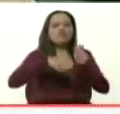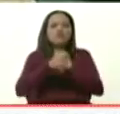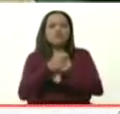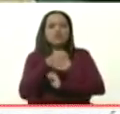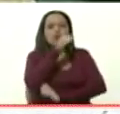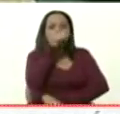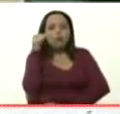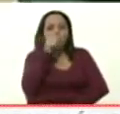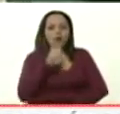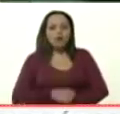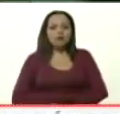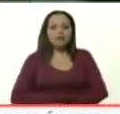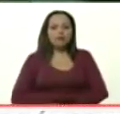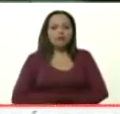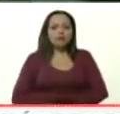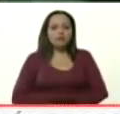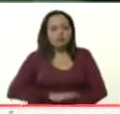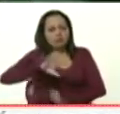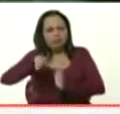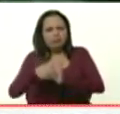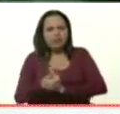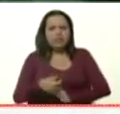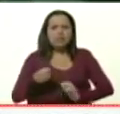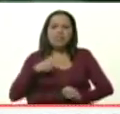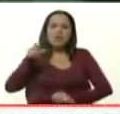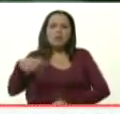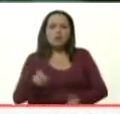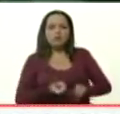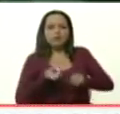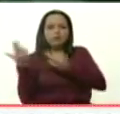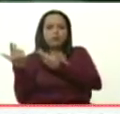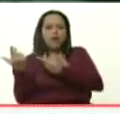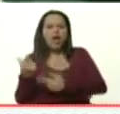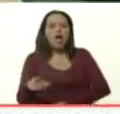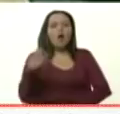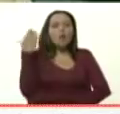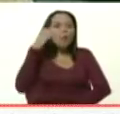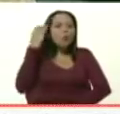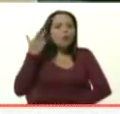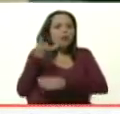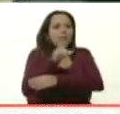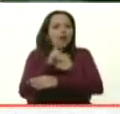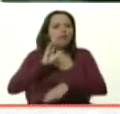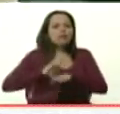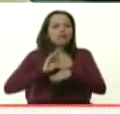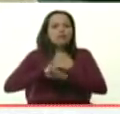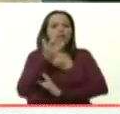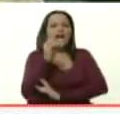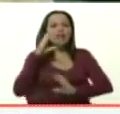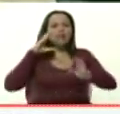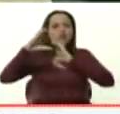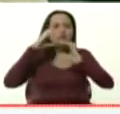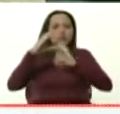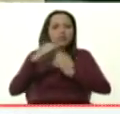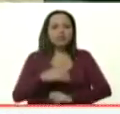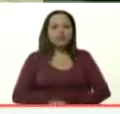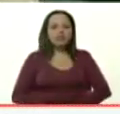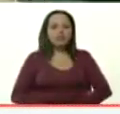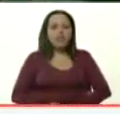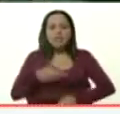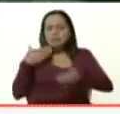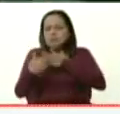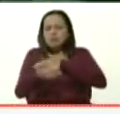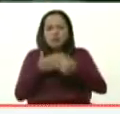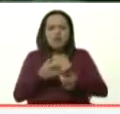delincuentes, y se los enviamos a Colombia de inmediato, porque había comunicación, a pesar de